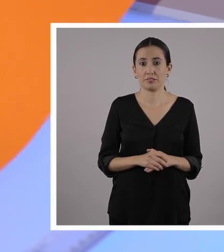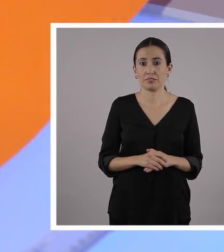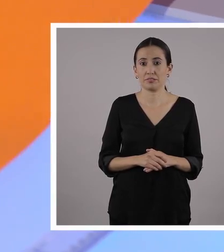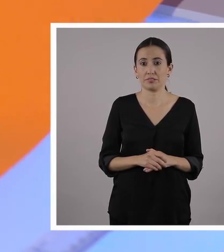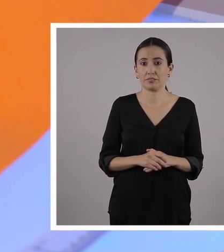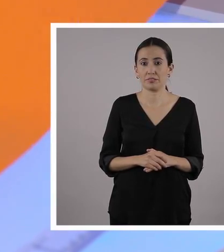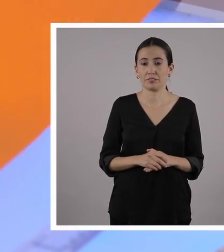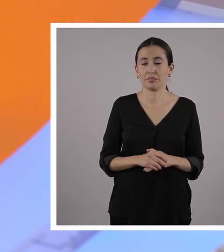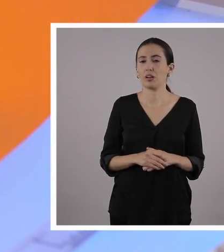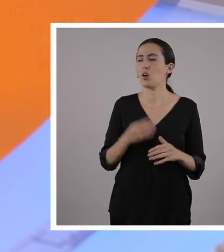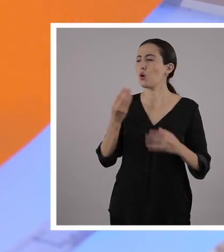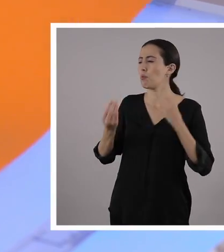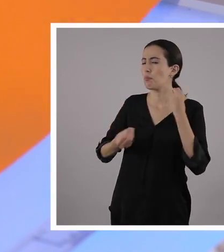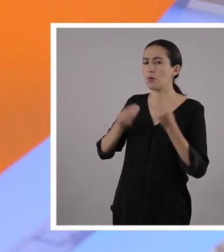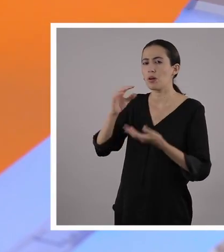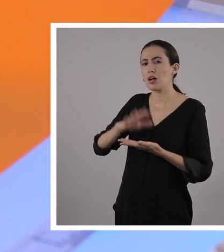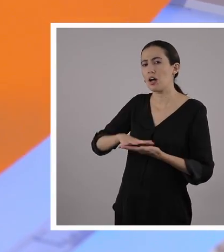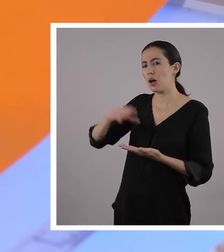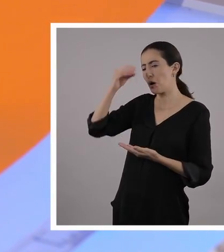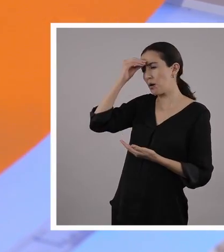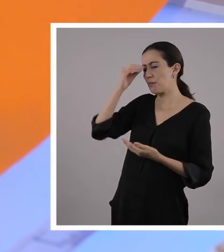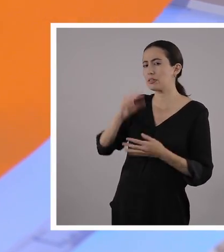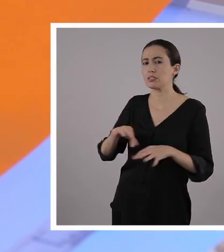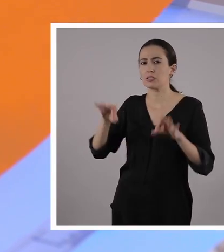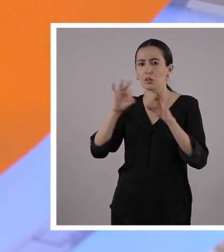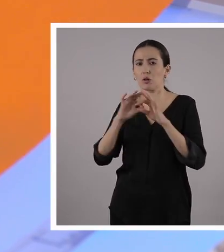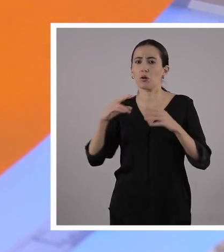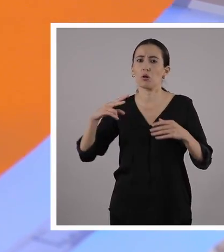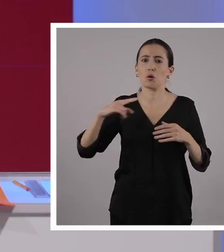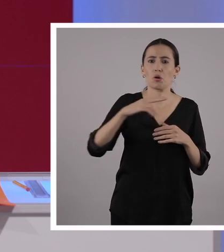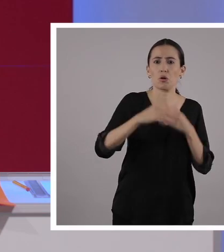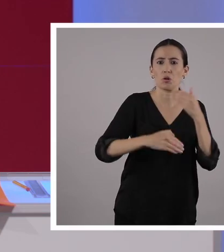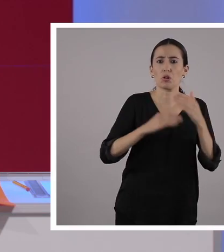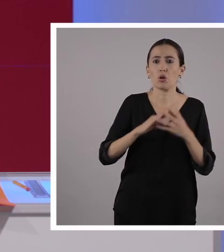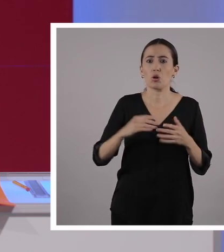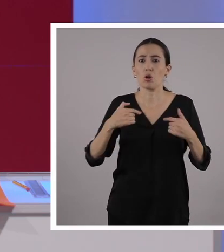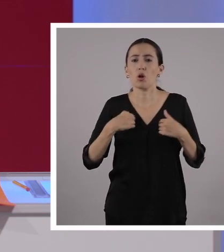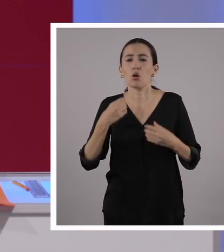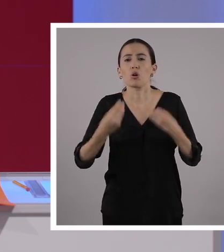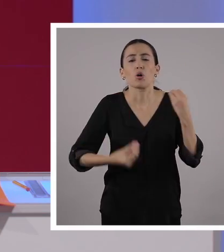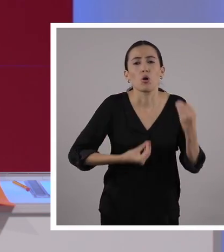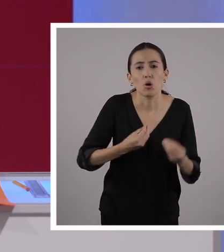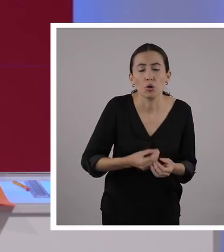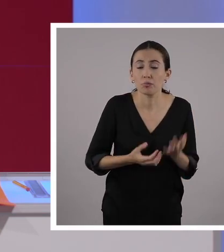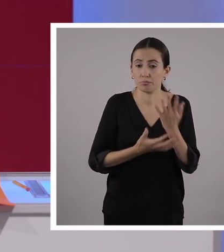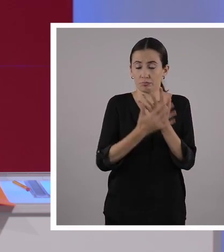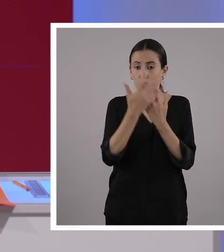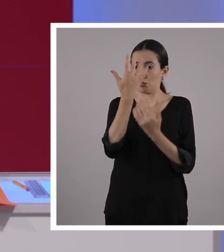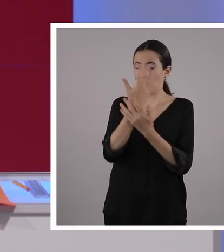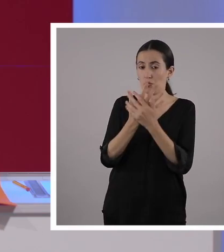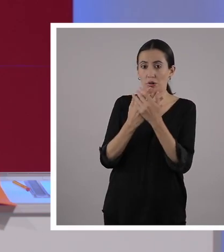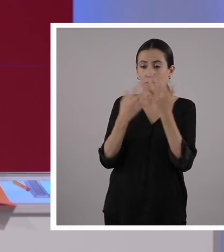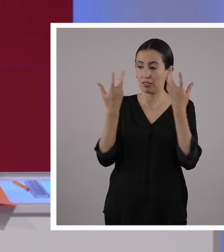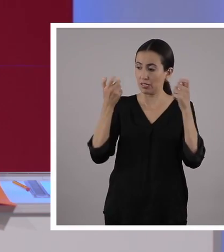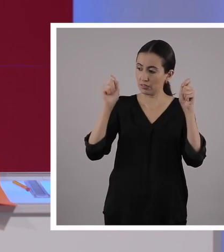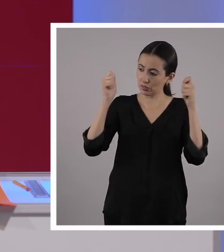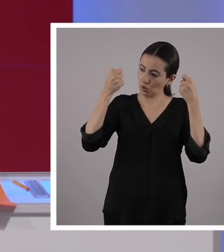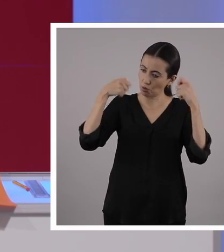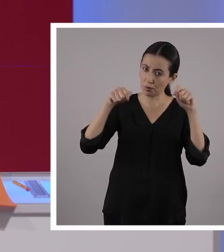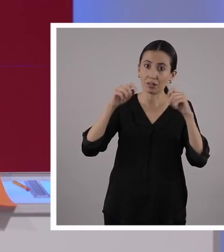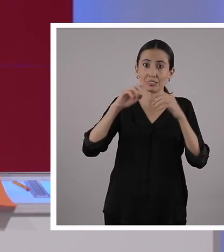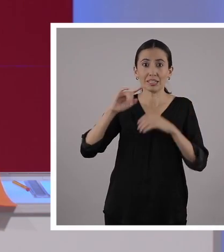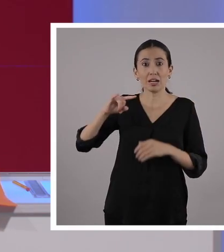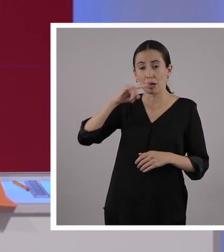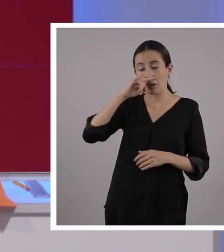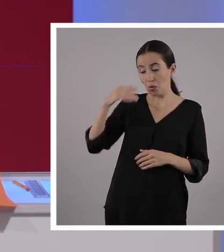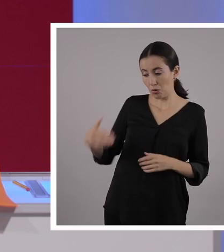Profe, ¿por qué es tan importante aprender a recortar desde chiquitos? Yo creo que es muy importante porque ayuda a la motricidad. De hecho, por eso nos